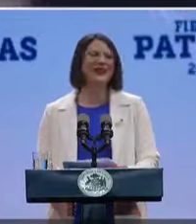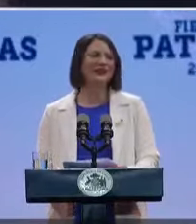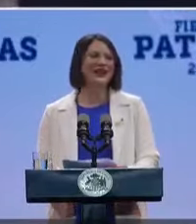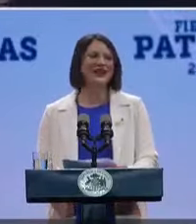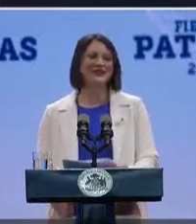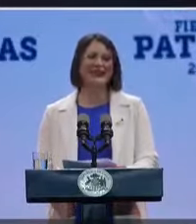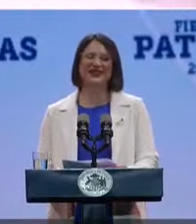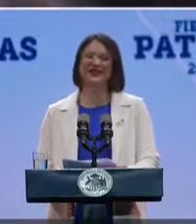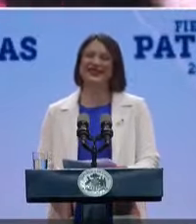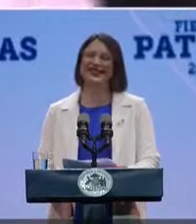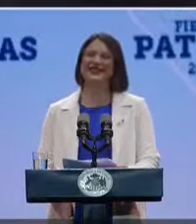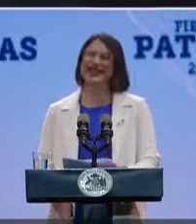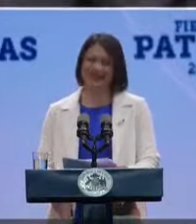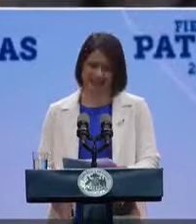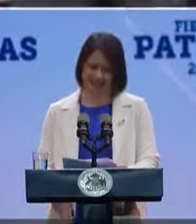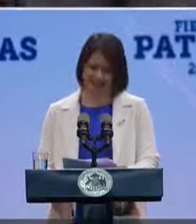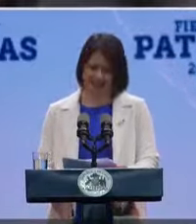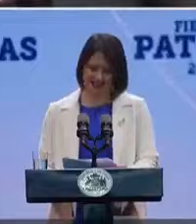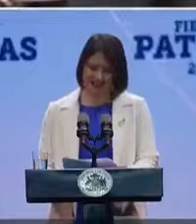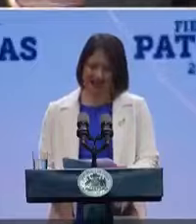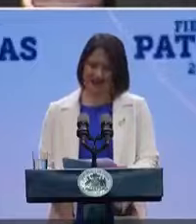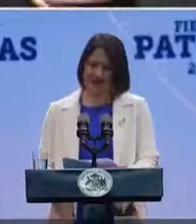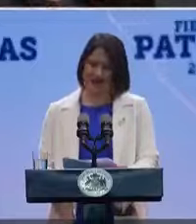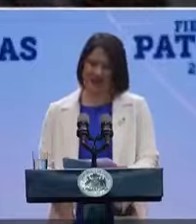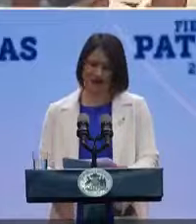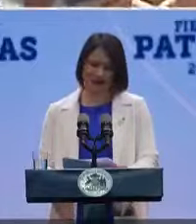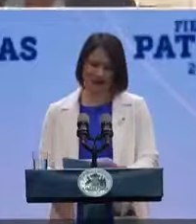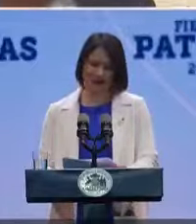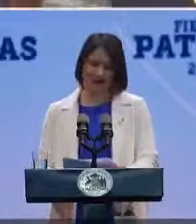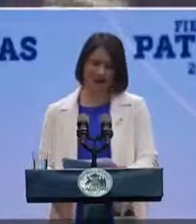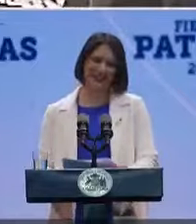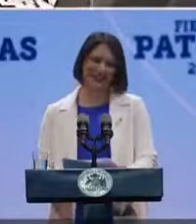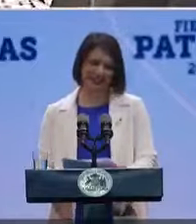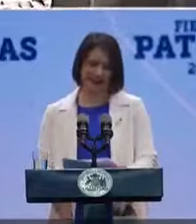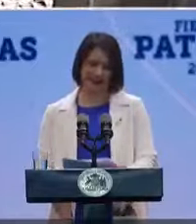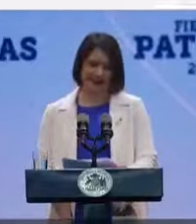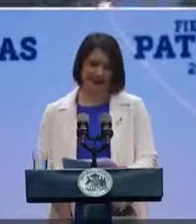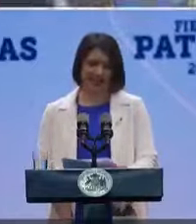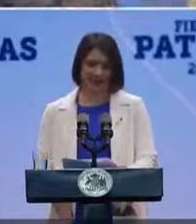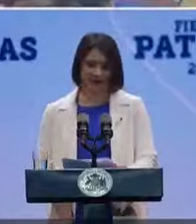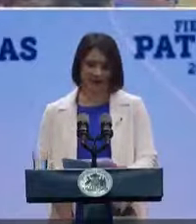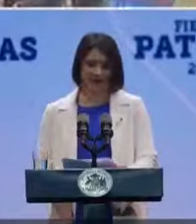estas fiestas patrias y puedan regresar sin problemas a sus casas.